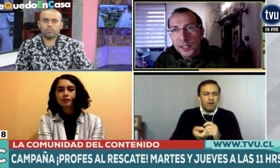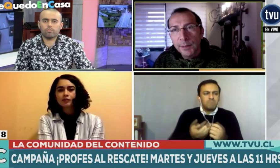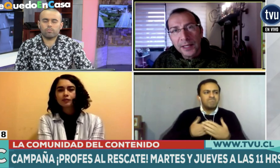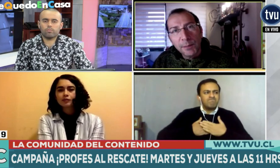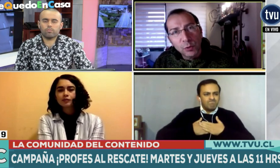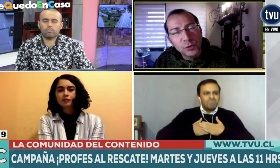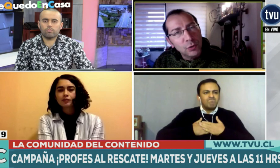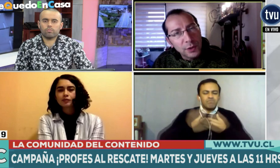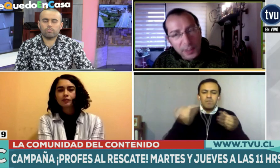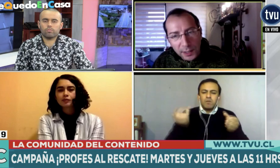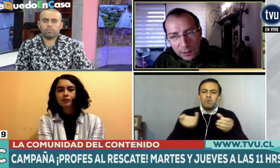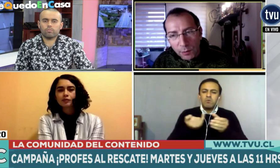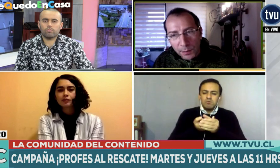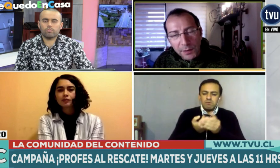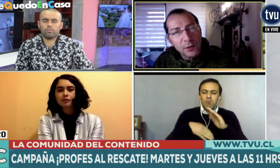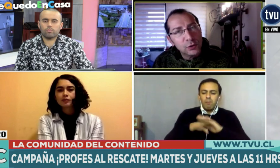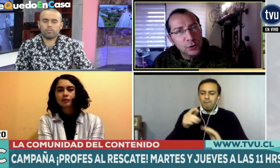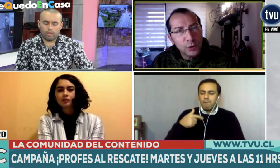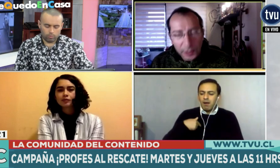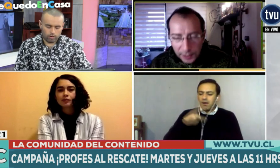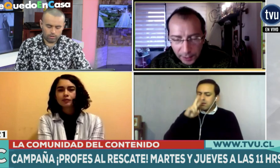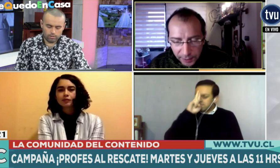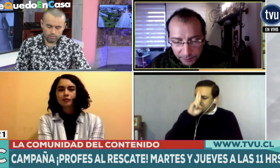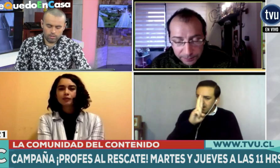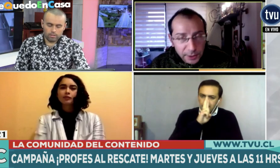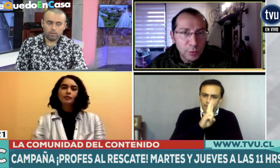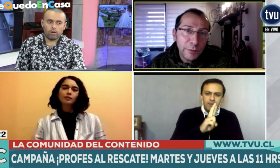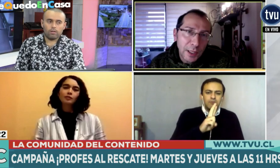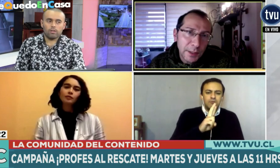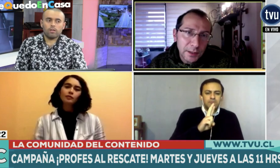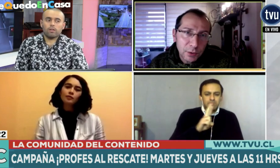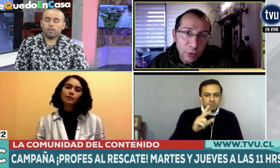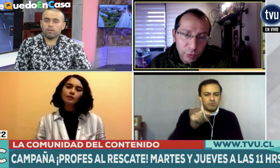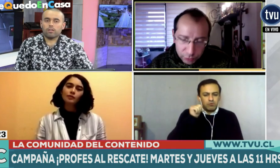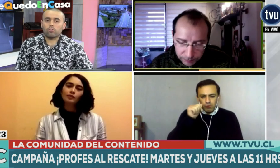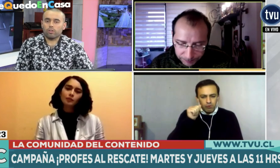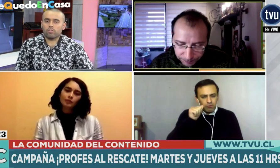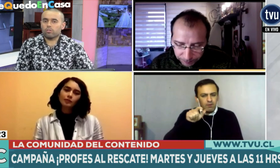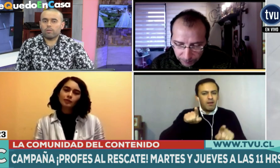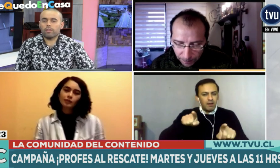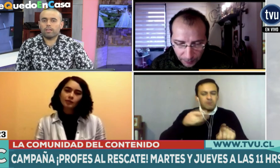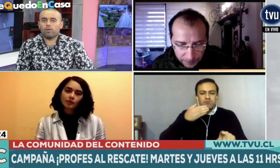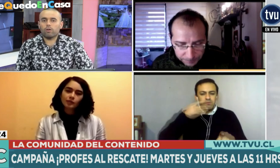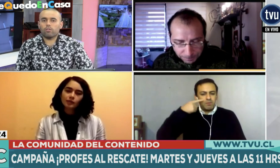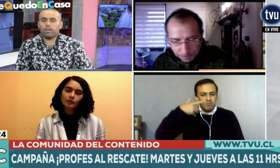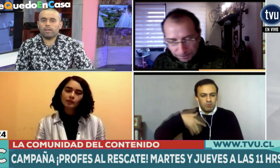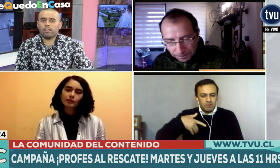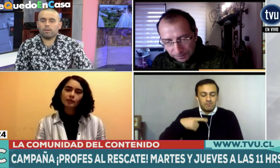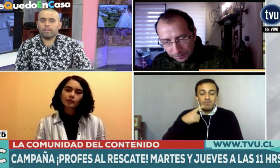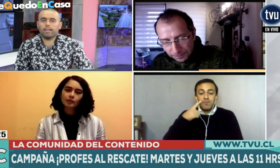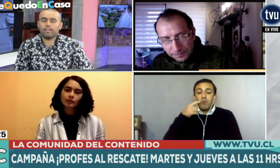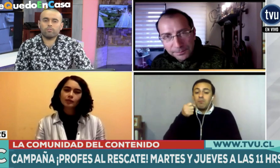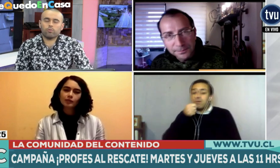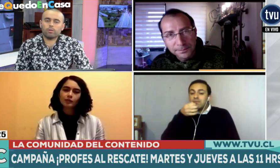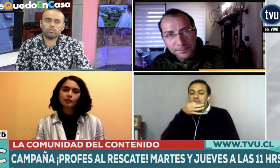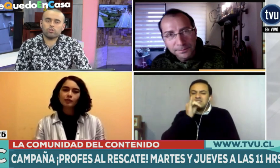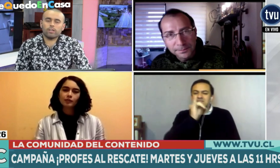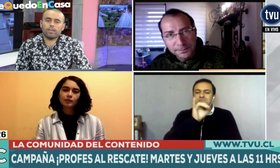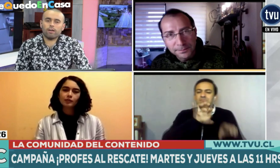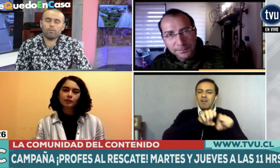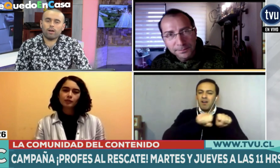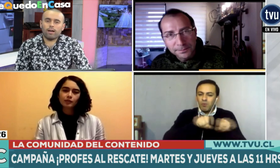y más respetuosos con quienes conviven con nosotros en el día a día? Que somos finalmente todos. Estoy totalmente de acuerdo, hay tremendas